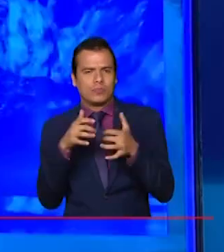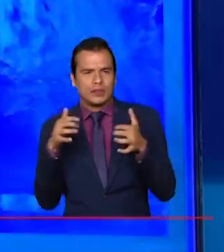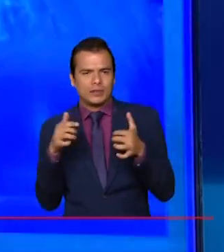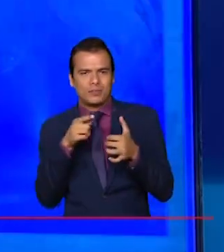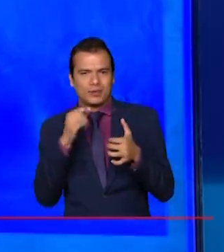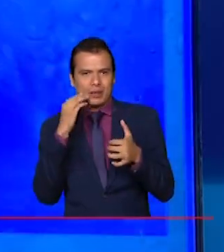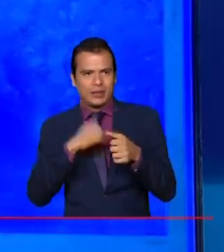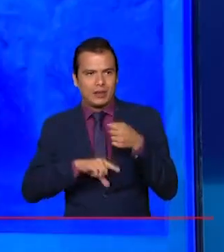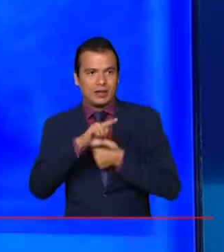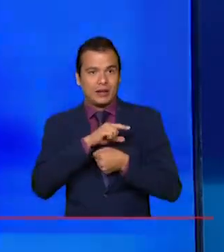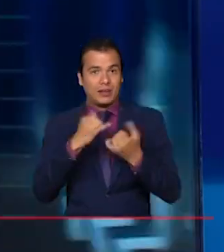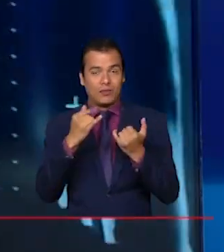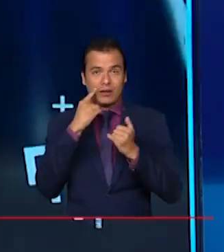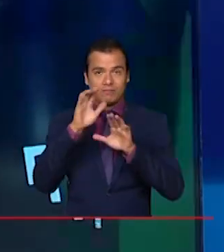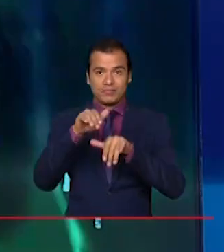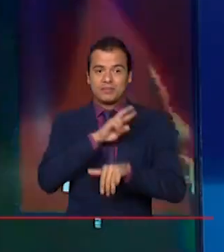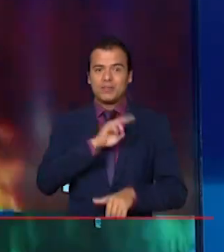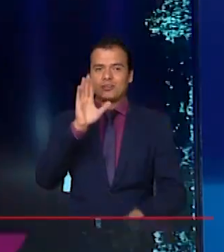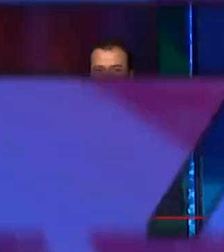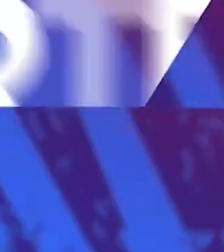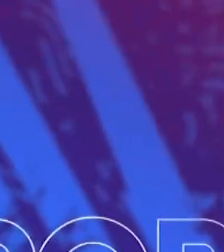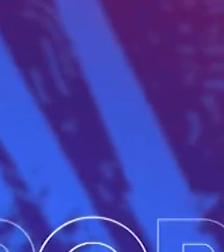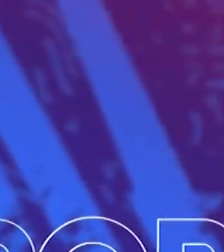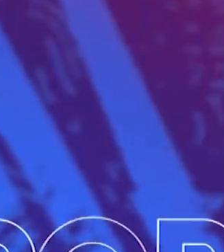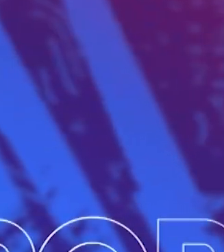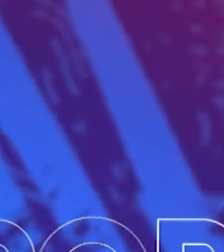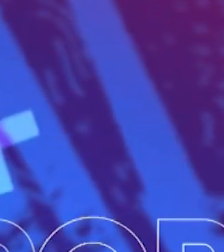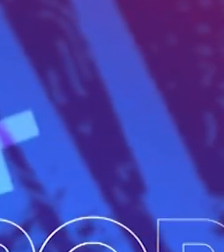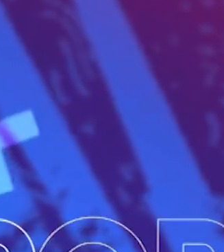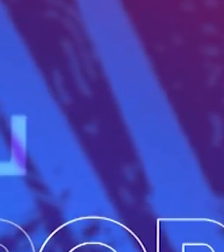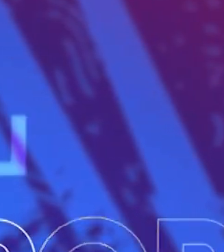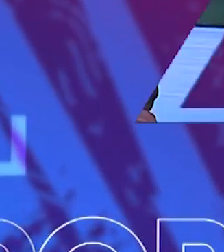sacará la cara por el Valle del Cauca.